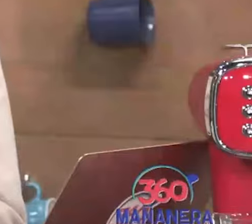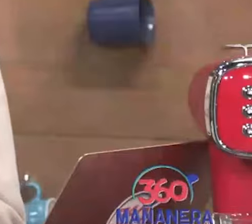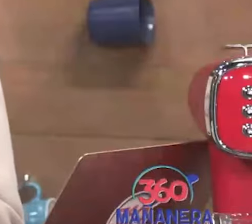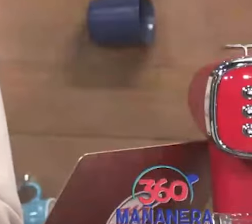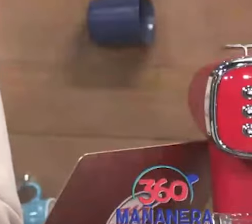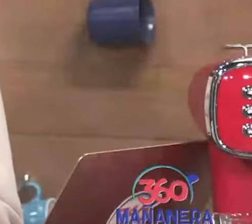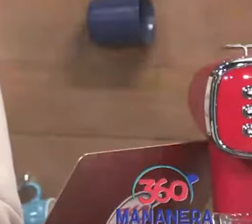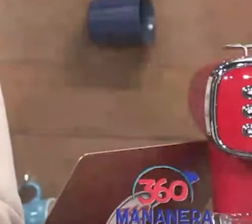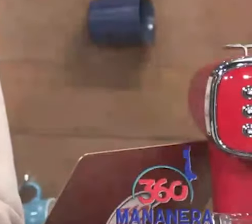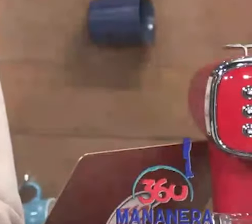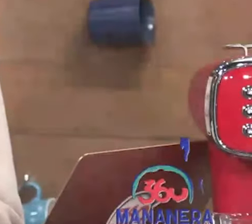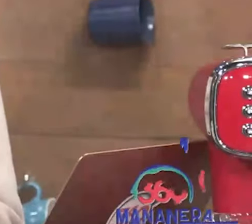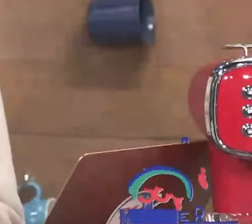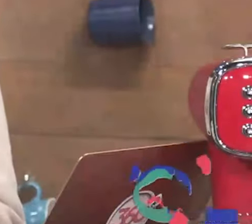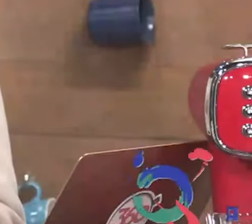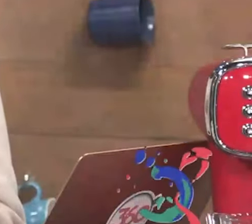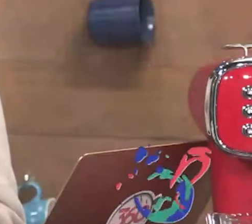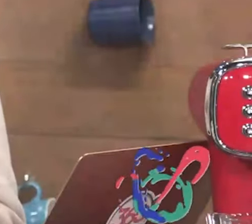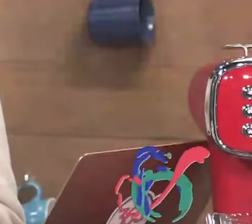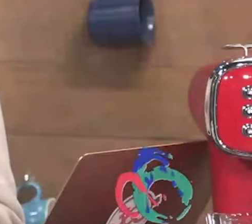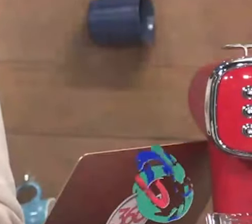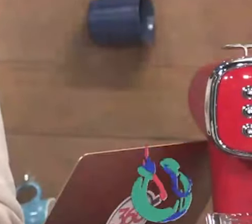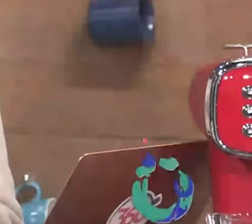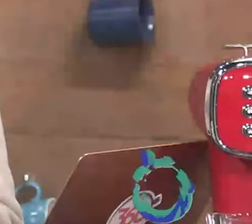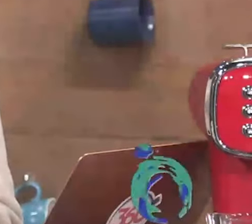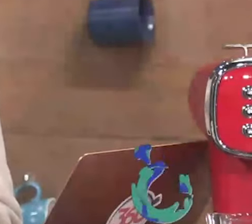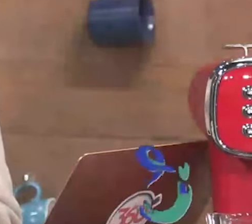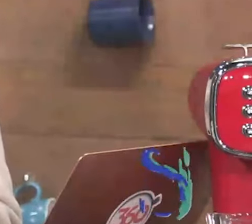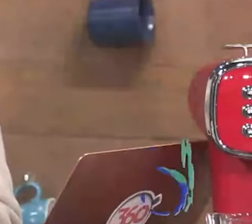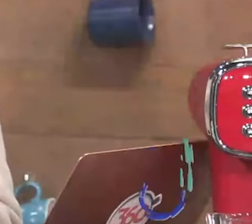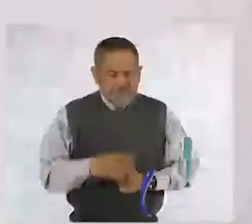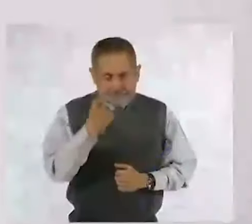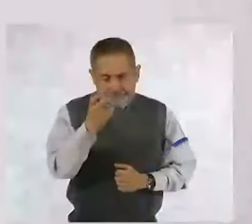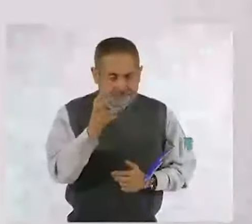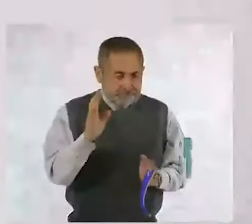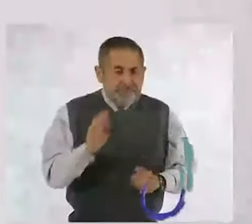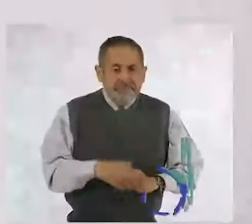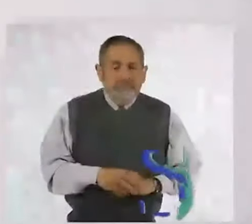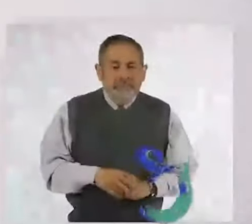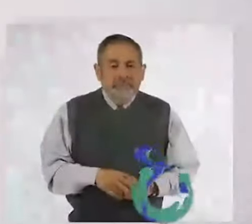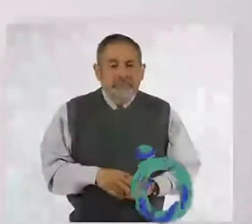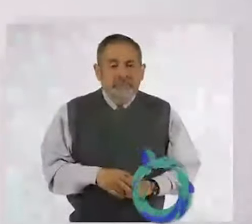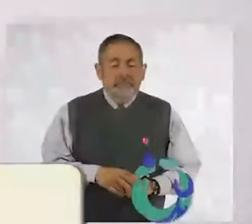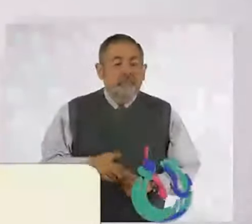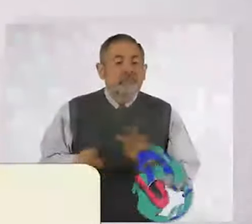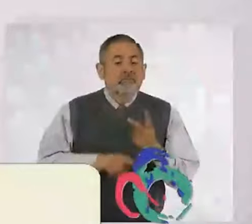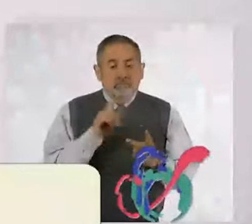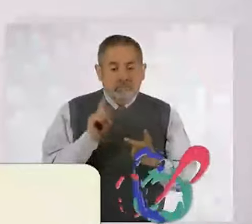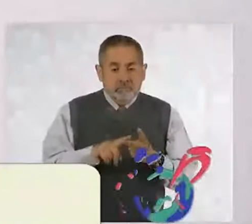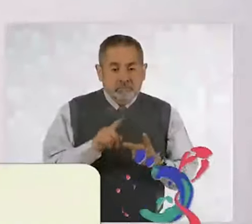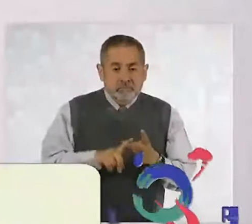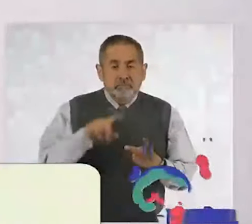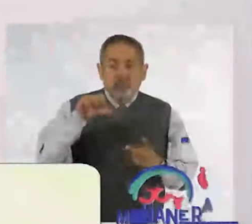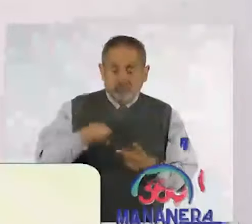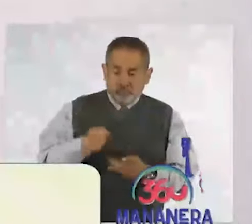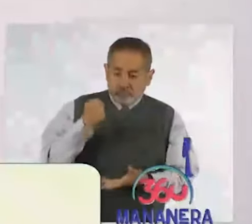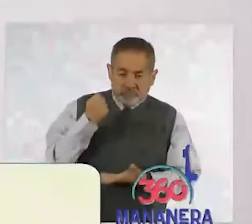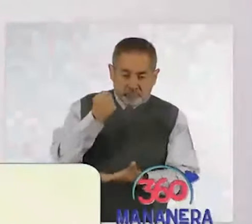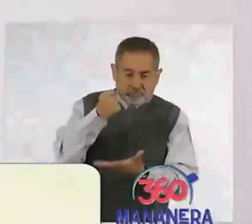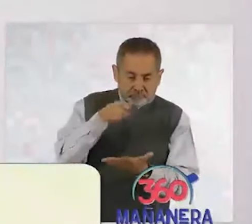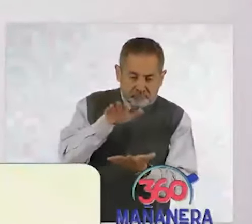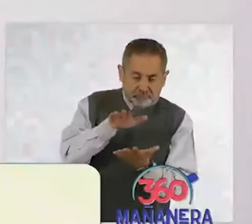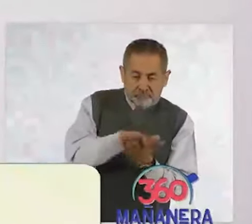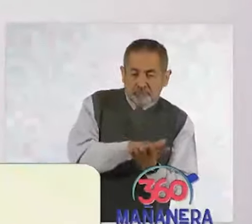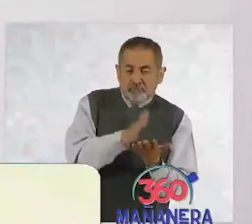sexenio de la presidenta Claudia Shin vamos a escuchar Cómo se presenta se presenta hoy el paquete